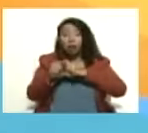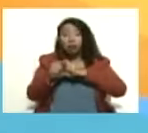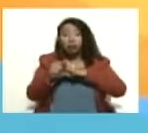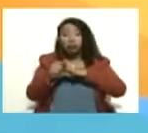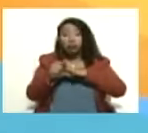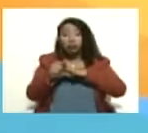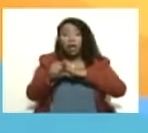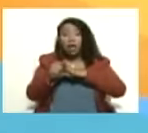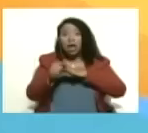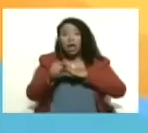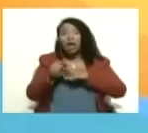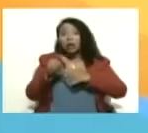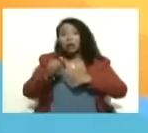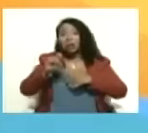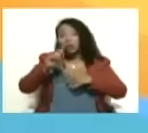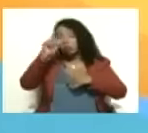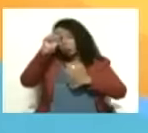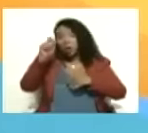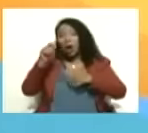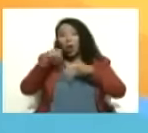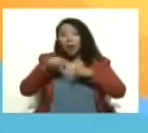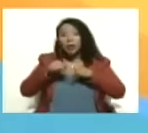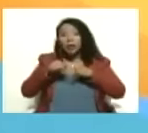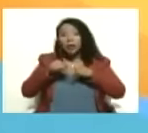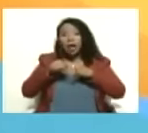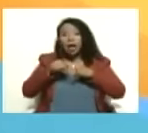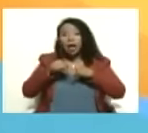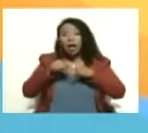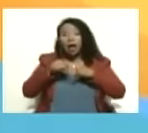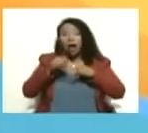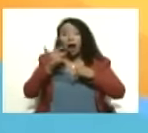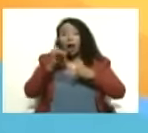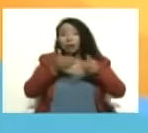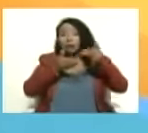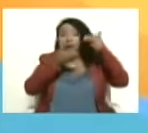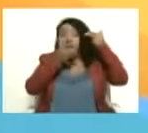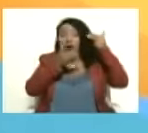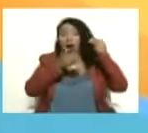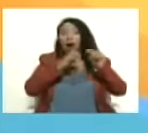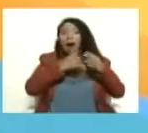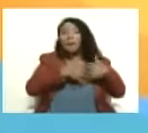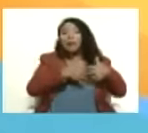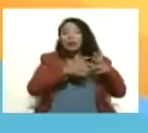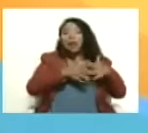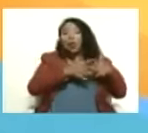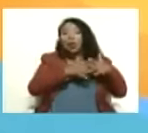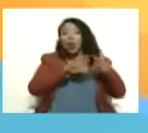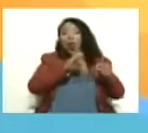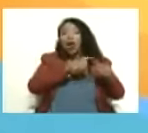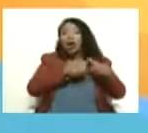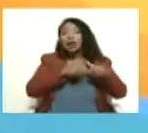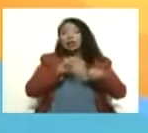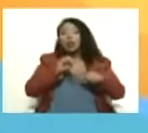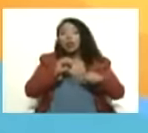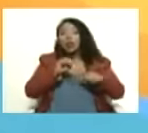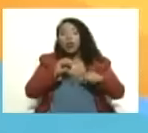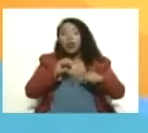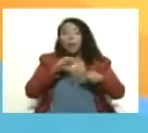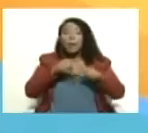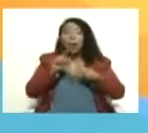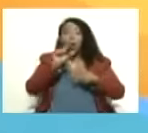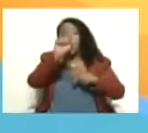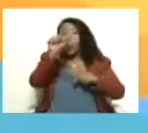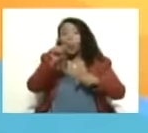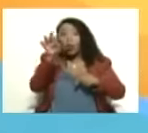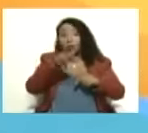lo que pasa es que ahora está secuestrada por Leon móvil está cooptada por la Leon móvil Pero Guyana se ha cansado de reconocer que el único